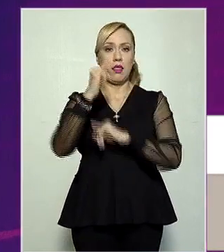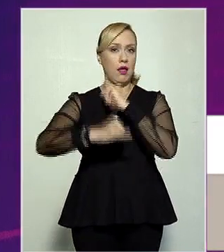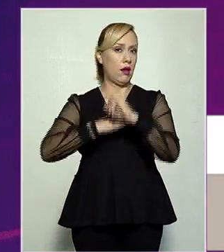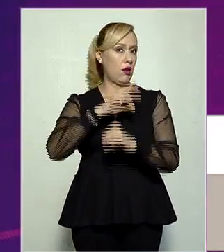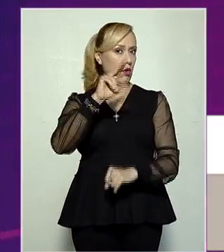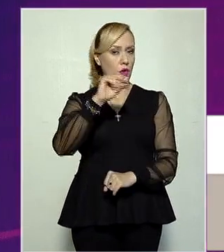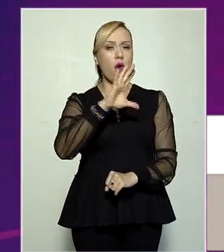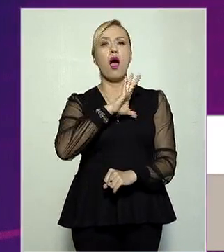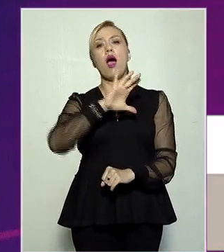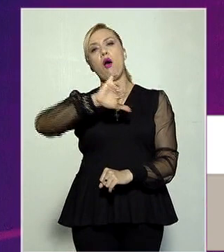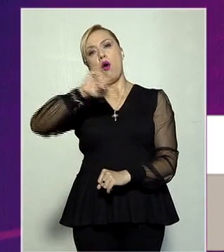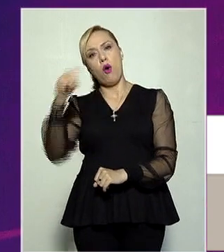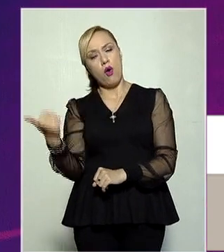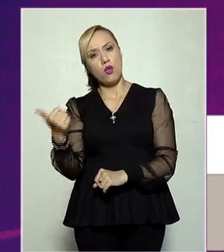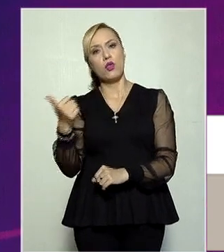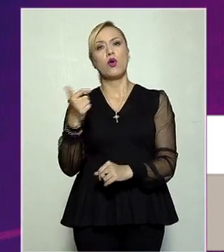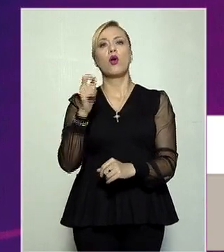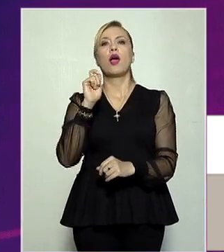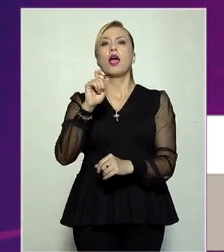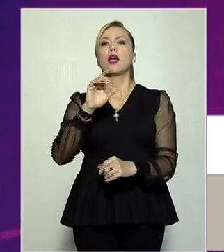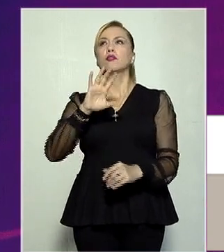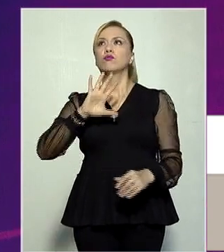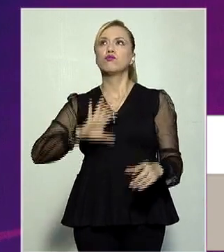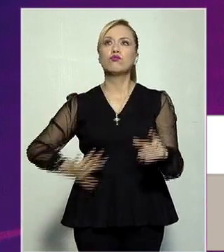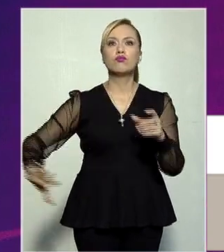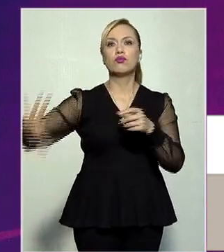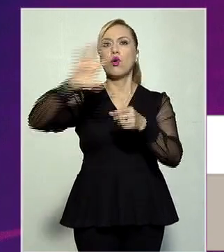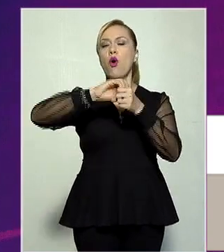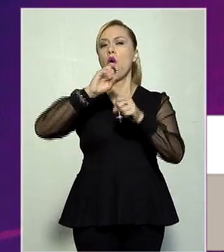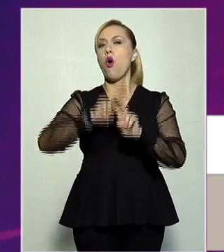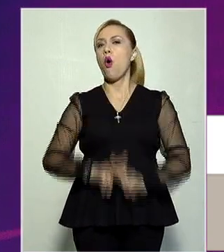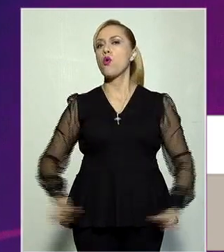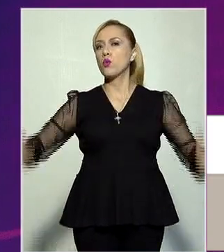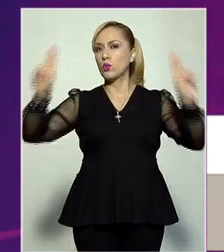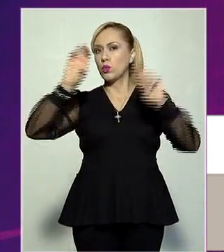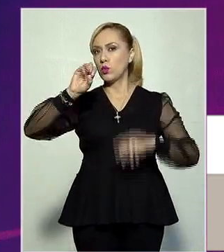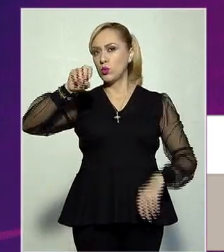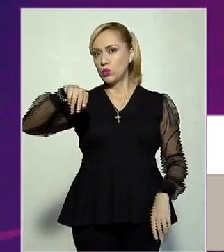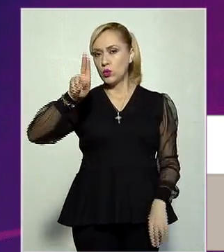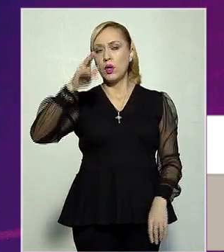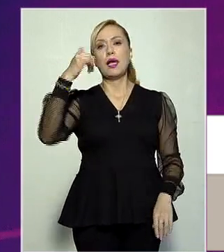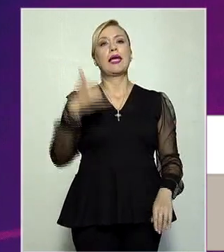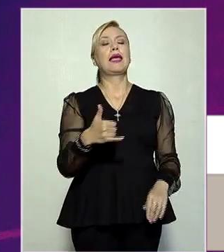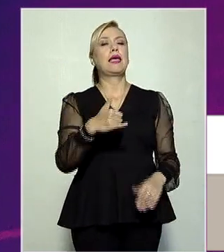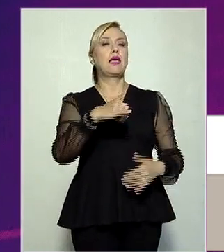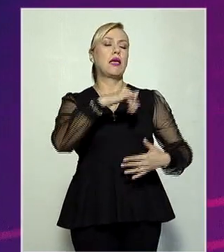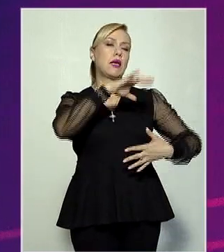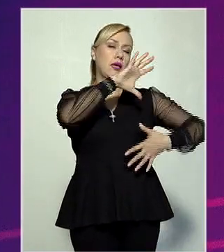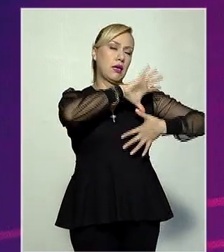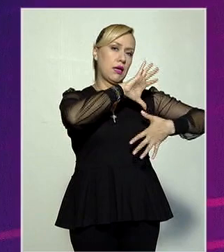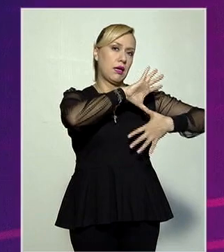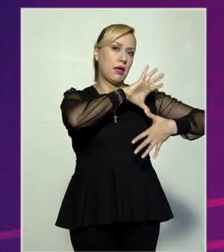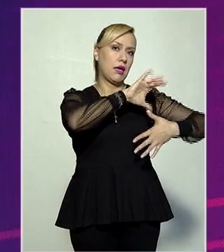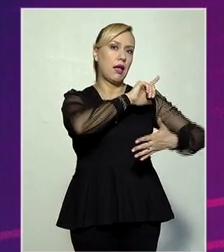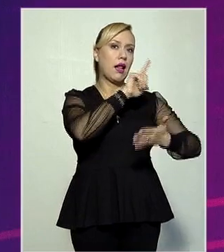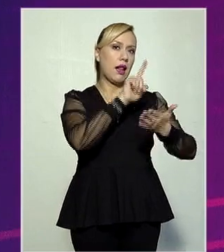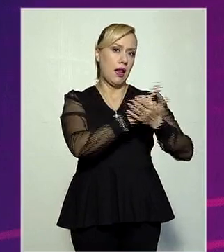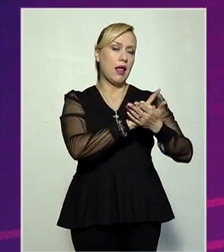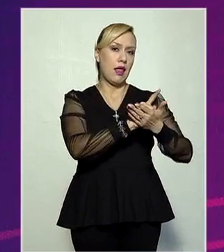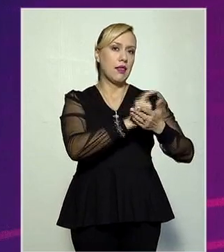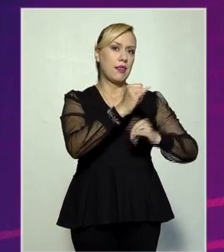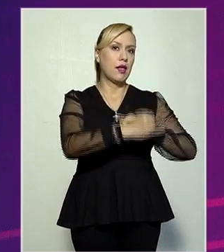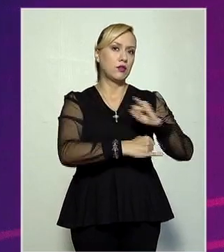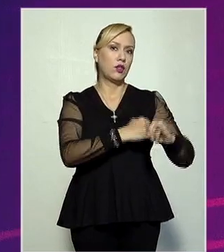está la Convención del Sistema Universal, que es el de Naciones Unidas, y además está la Convención Interamericana en la misma materia,